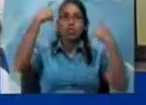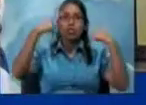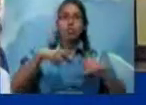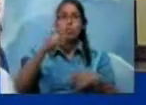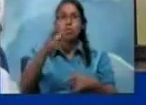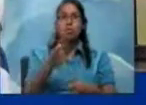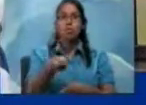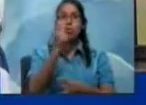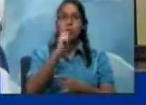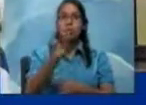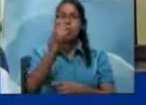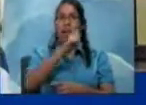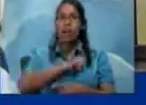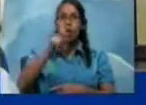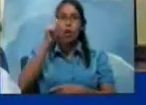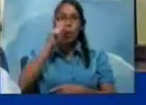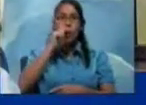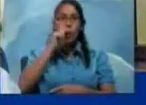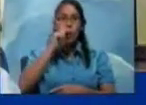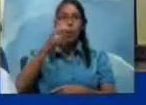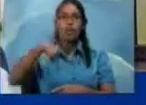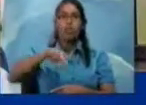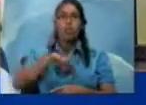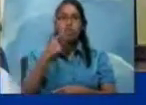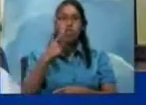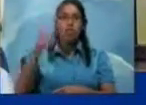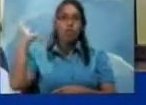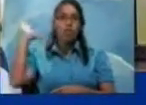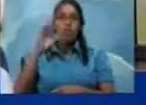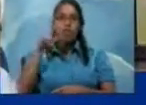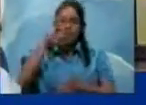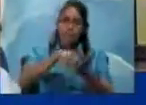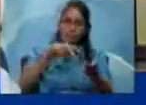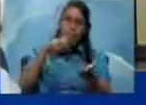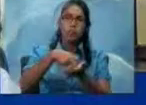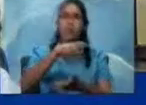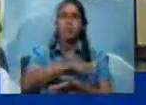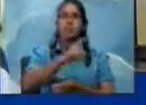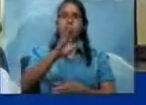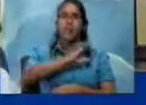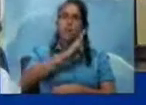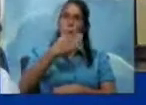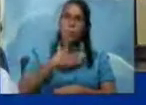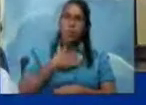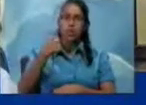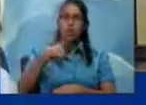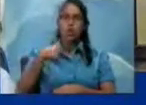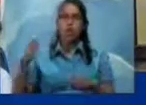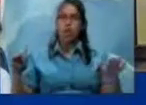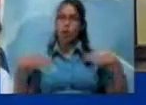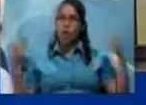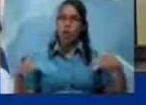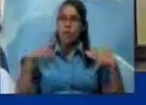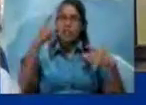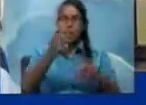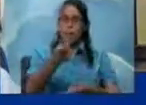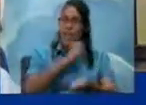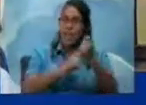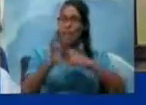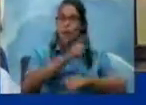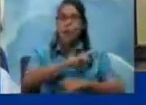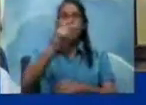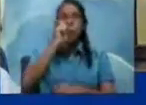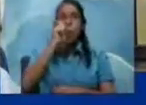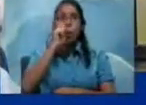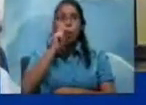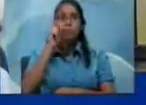pescadores de hombres él nos dijo Venid en Pos de mí y yo Os haré Pescadores de hombres si